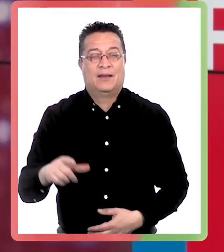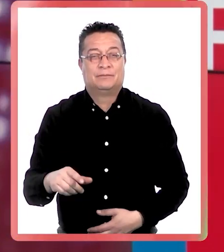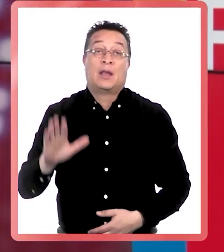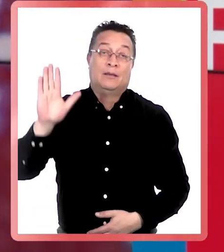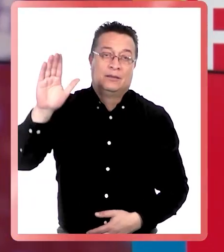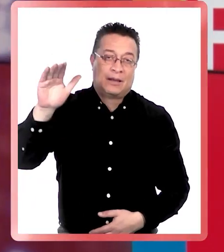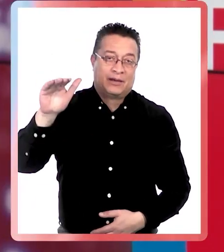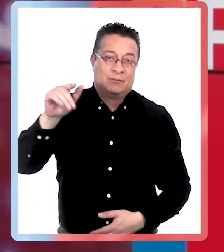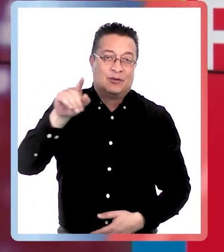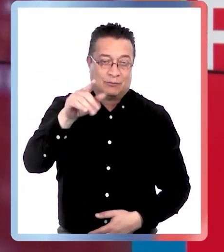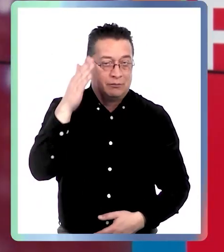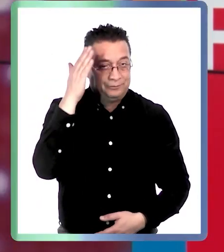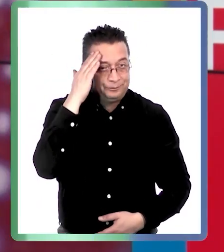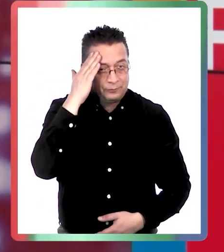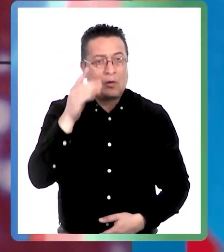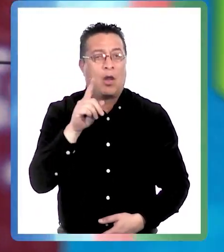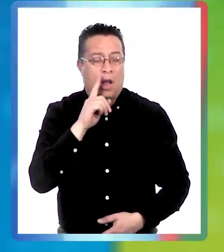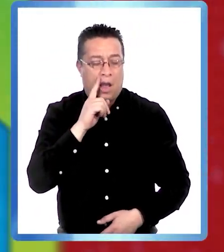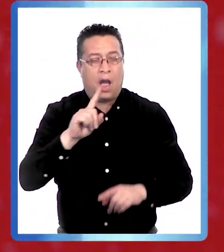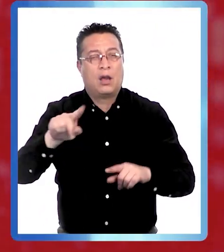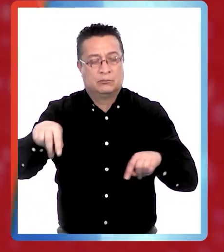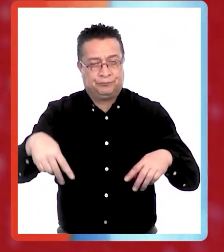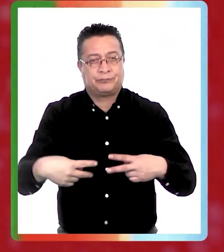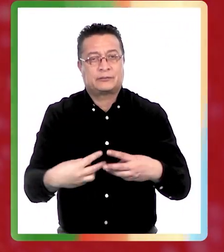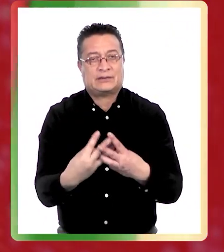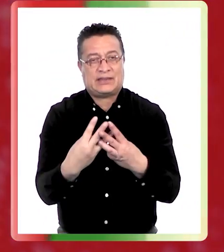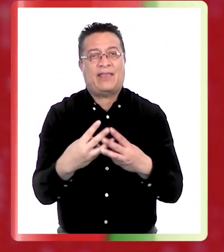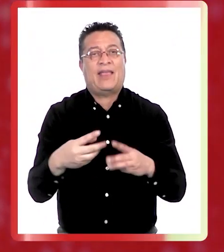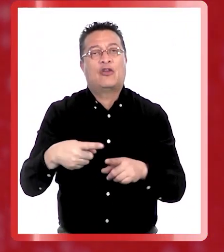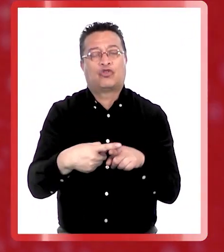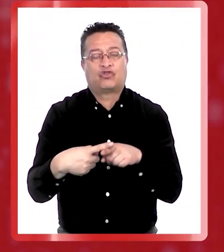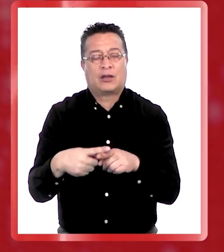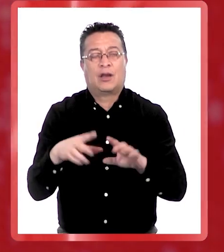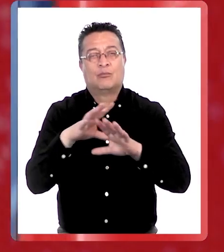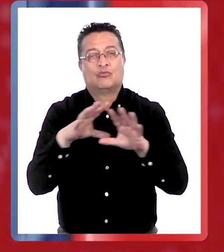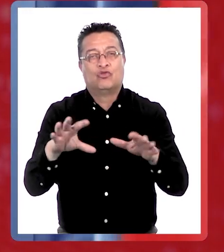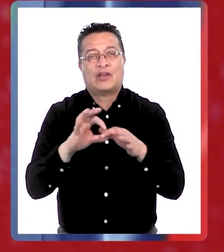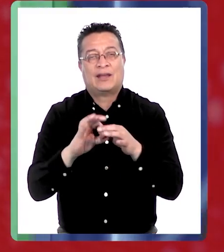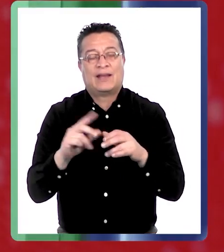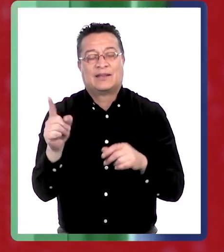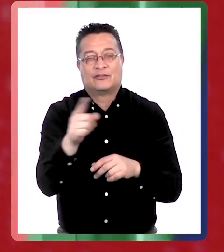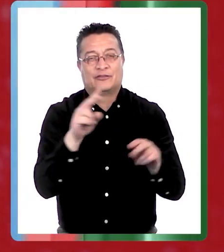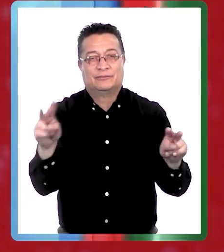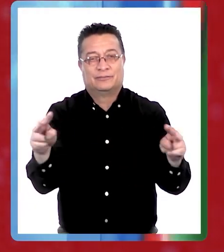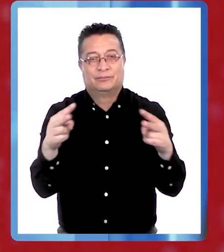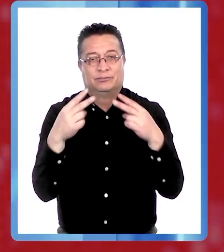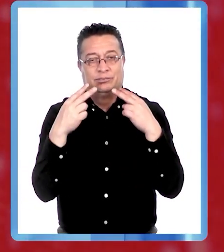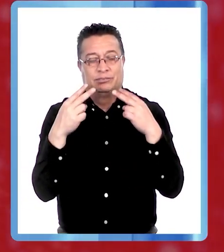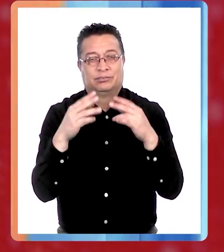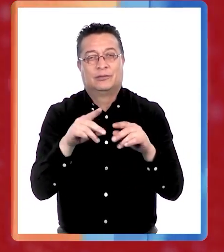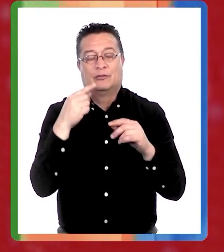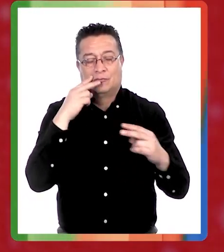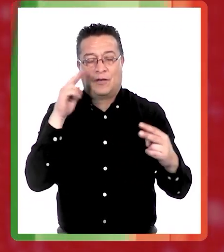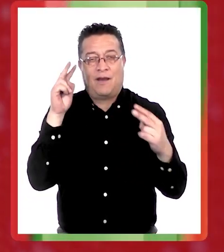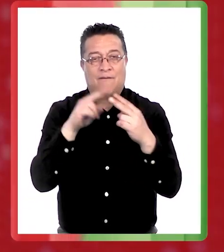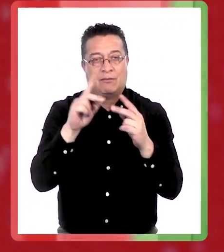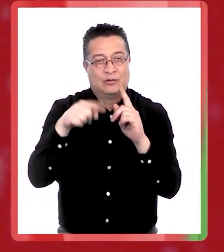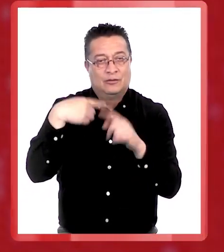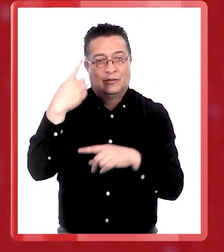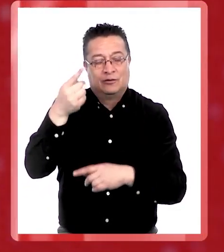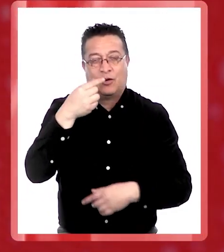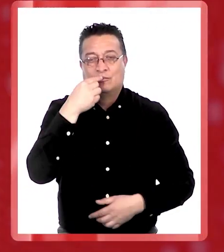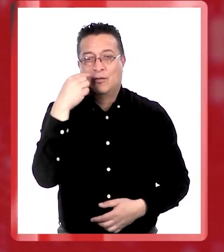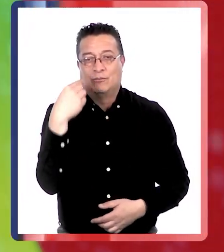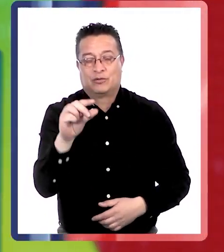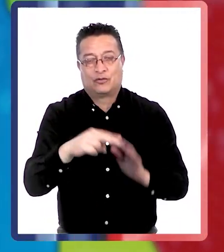www.portavoznoticias.cl. Nos despedimos y recuerden que también nos pueden encontrar en nuestras redes sociales. Muchas gracias por acompañarnos y ya nos reencontraremos en una